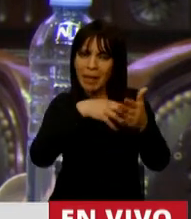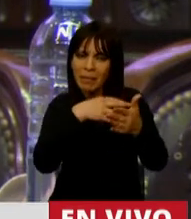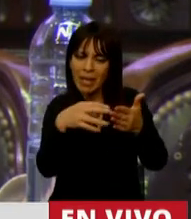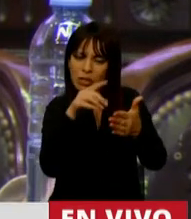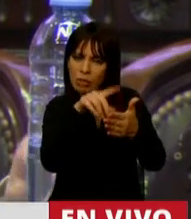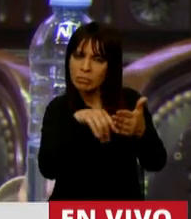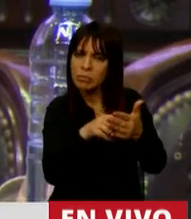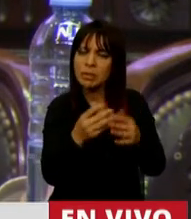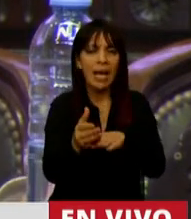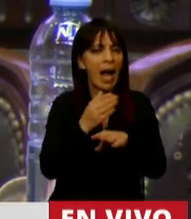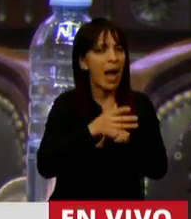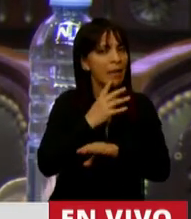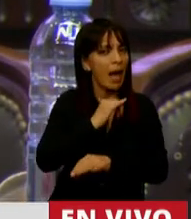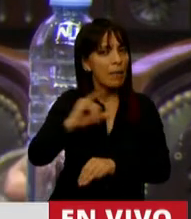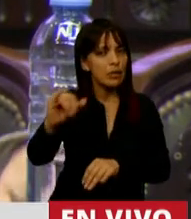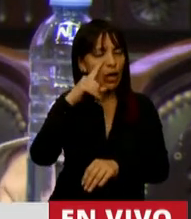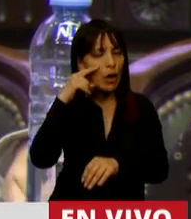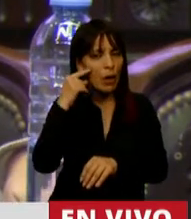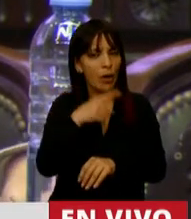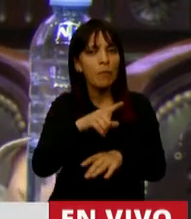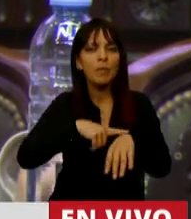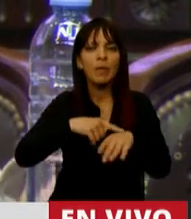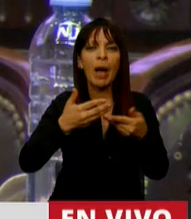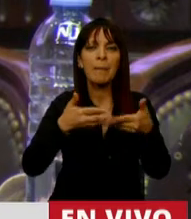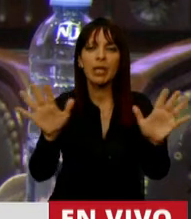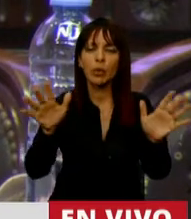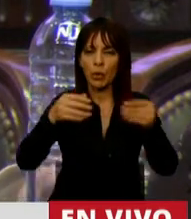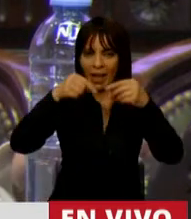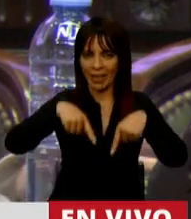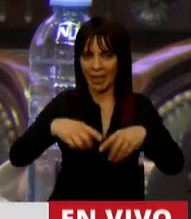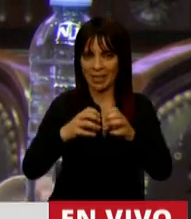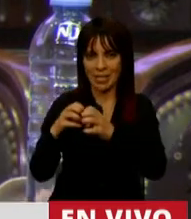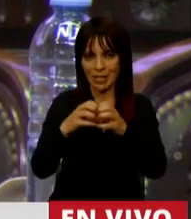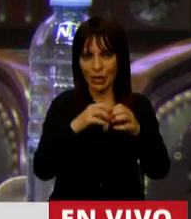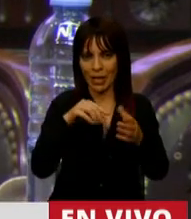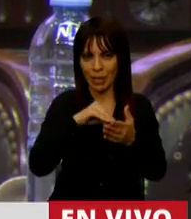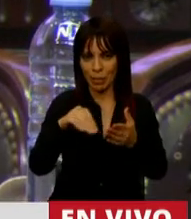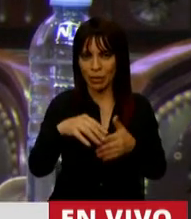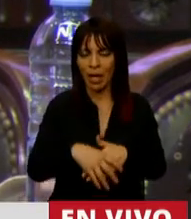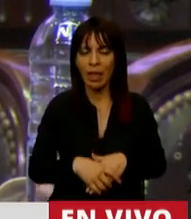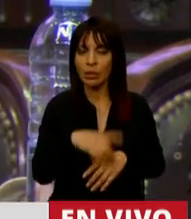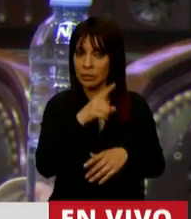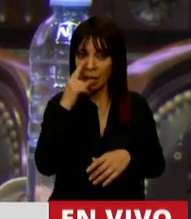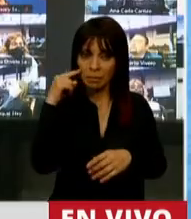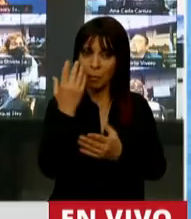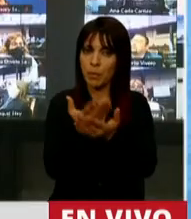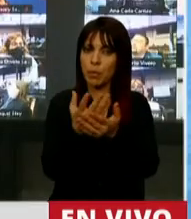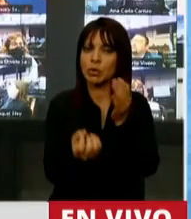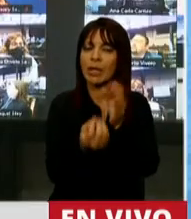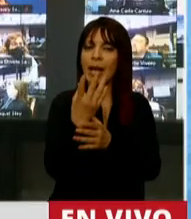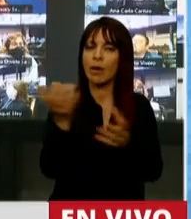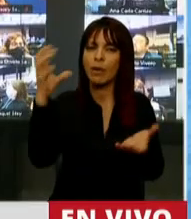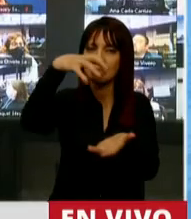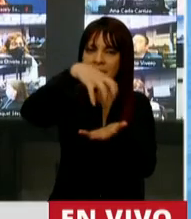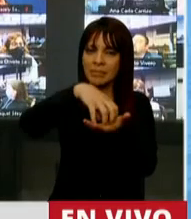lo advirtió el presidente Alberto Fernández en la apertura de sesiones de este año, cuando propuso crear una agencia federal de